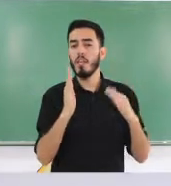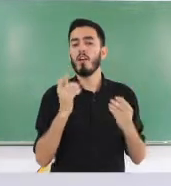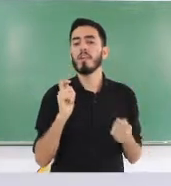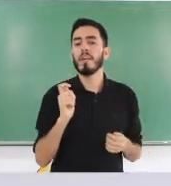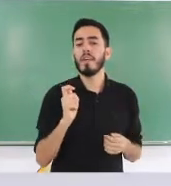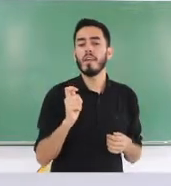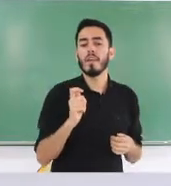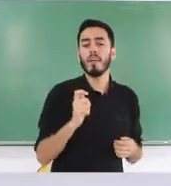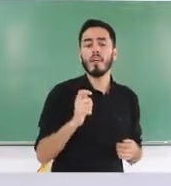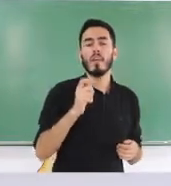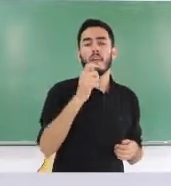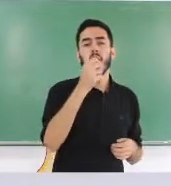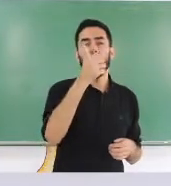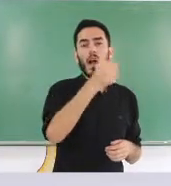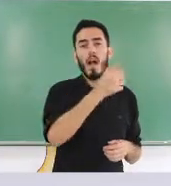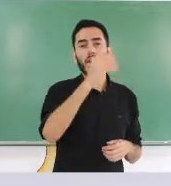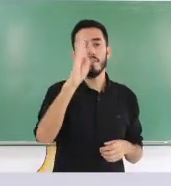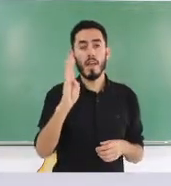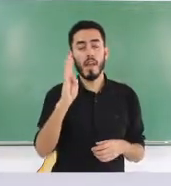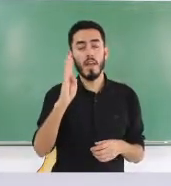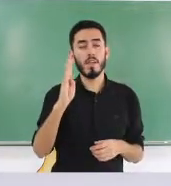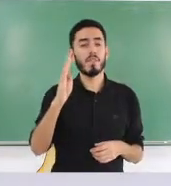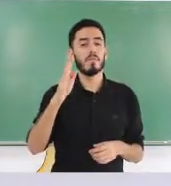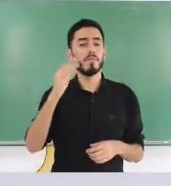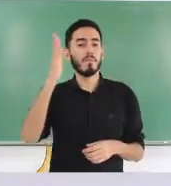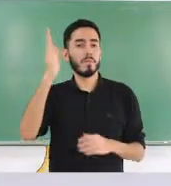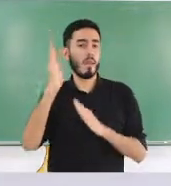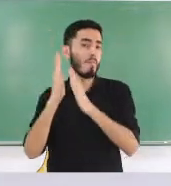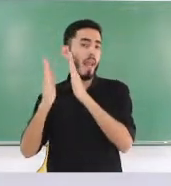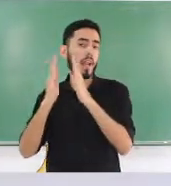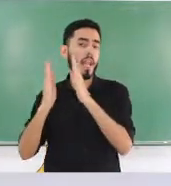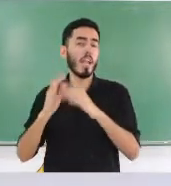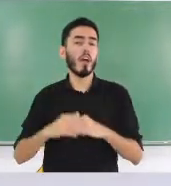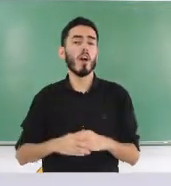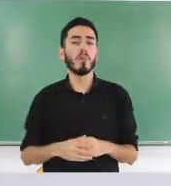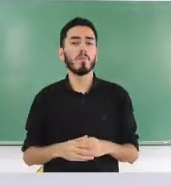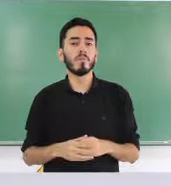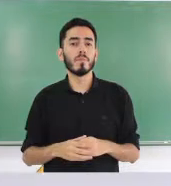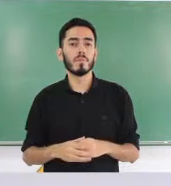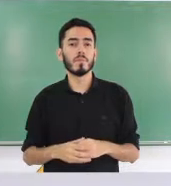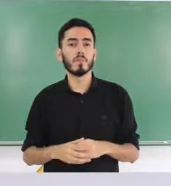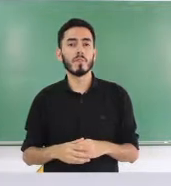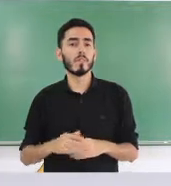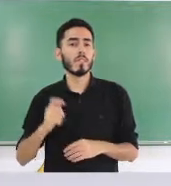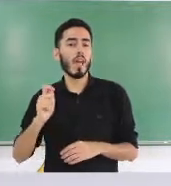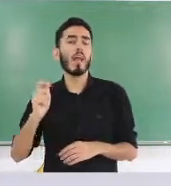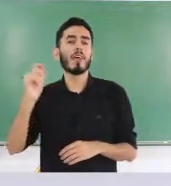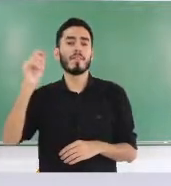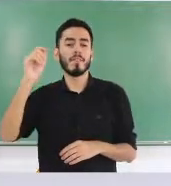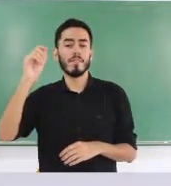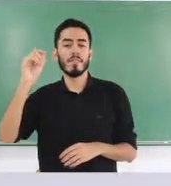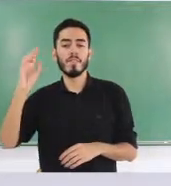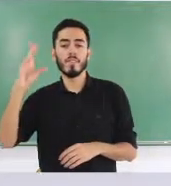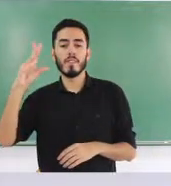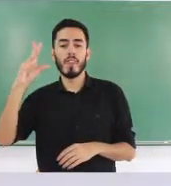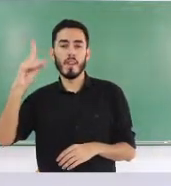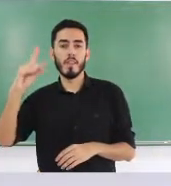AB y DC. AB paralelo, ¿sí? Con DC.